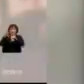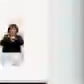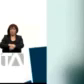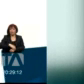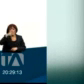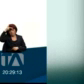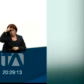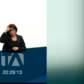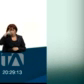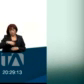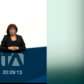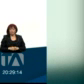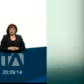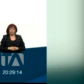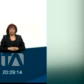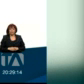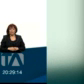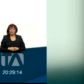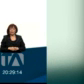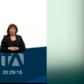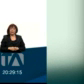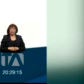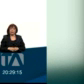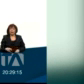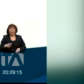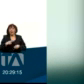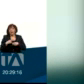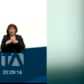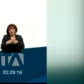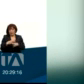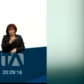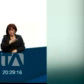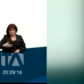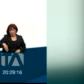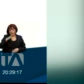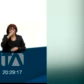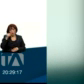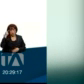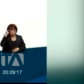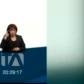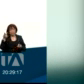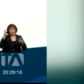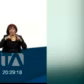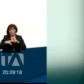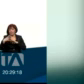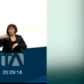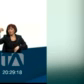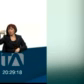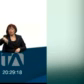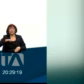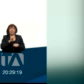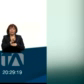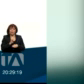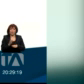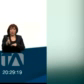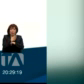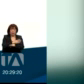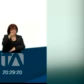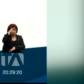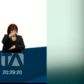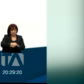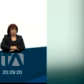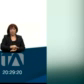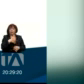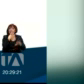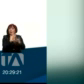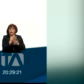extradición. Mientras que en julio del 2018, el propio expresidente Rafael Correa se convirtió en prófugo de la justicia, cuando se dictó la orden de prisión en su